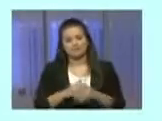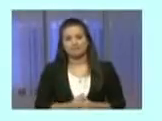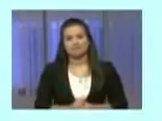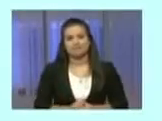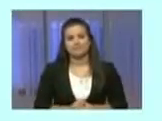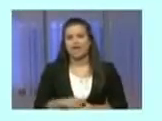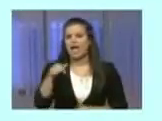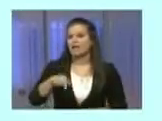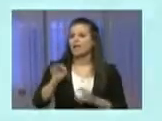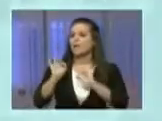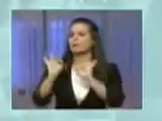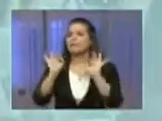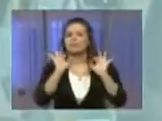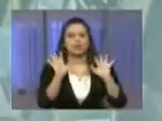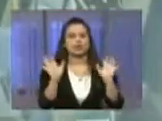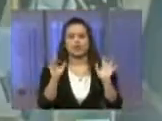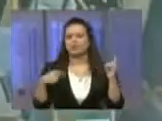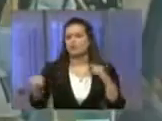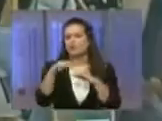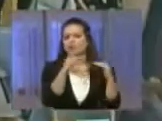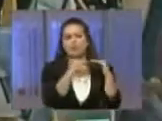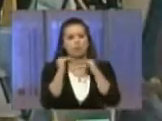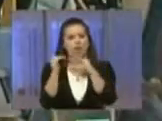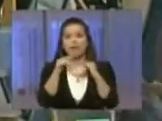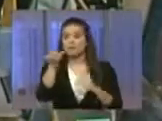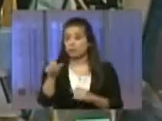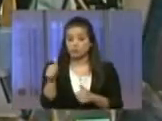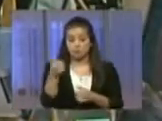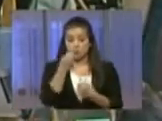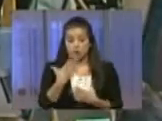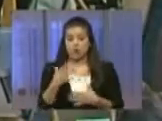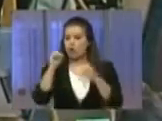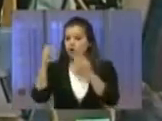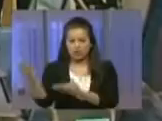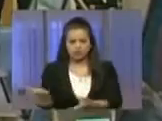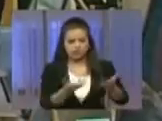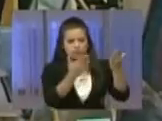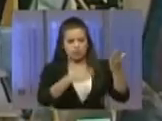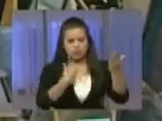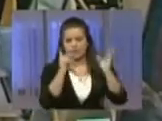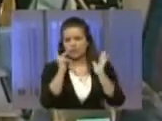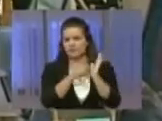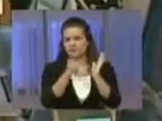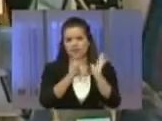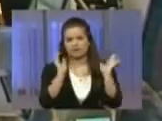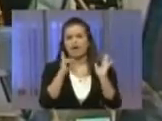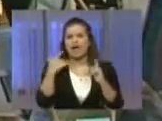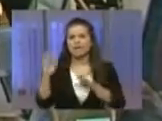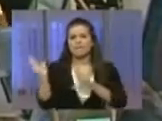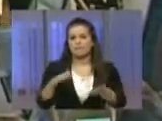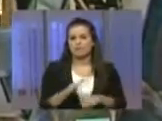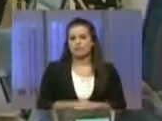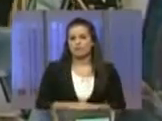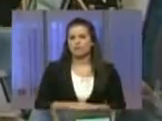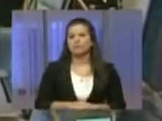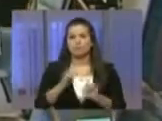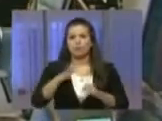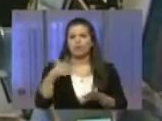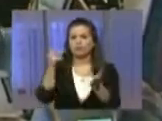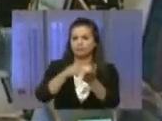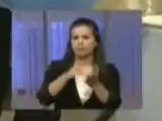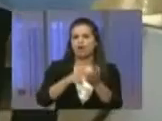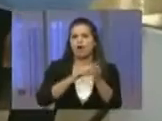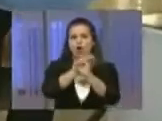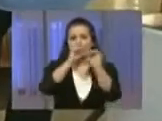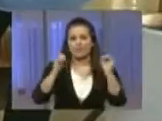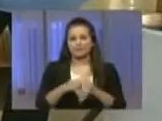privilegiado aquí va todo aquel que se destaque sea de donde sea tiene nuestro apoyo y llega la limpias lurem